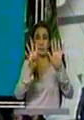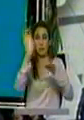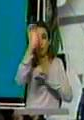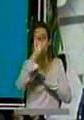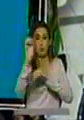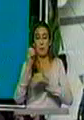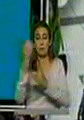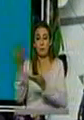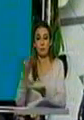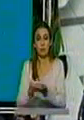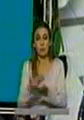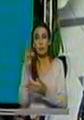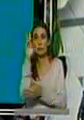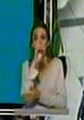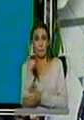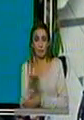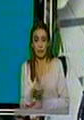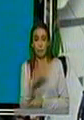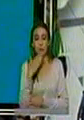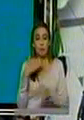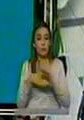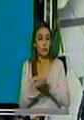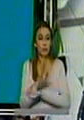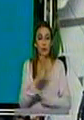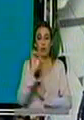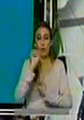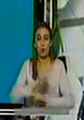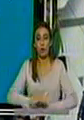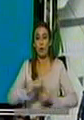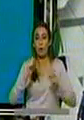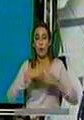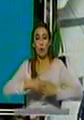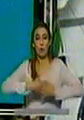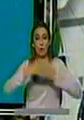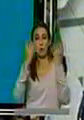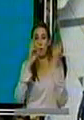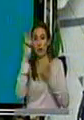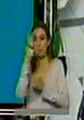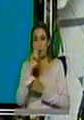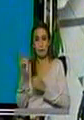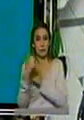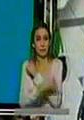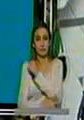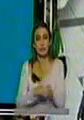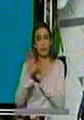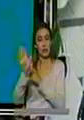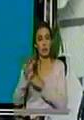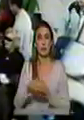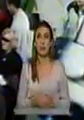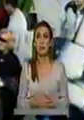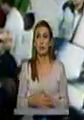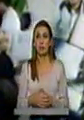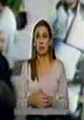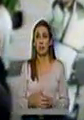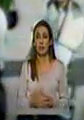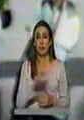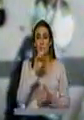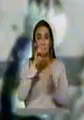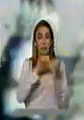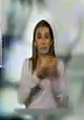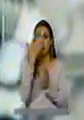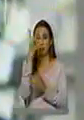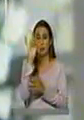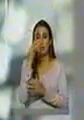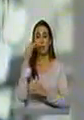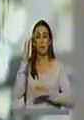al arribo de ciudadanos venezolanos que cruzaron la frontera norte escapando de la crisis económica y política que se registra en su país. 2018 también